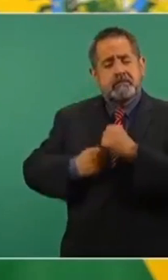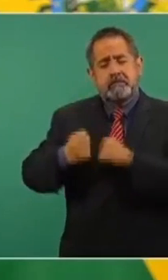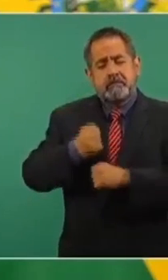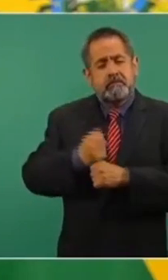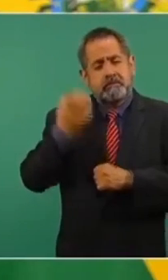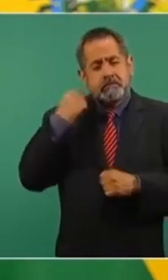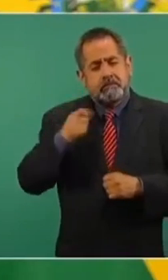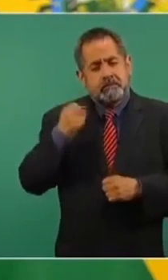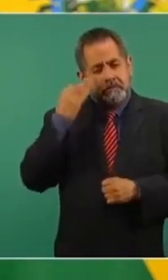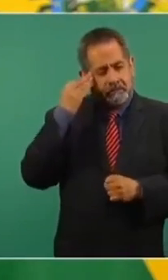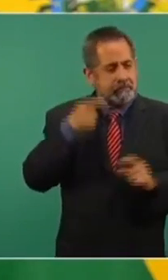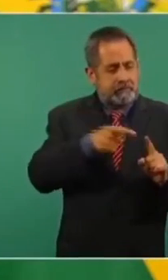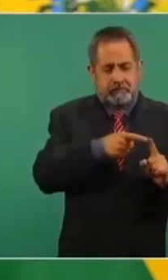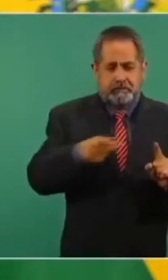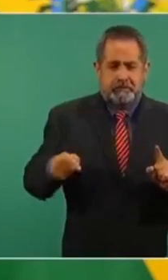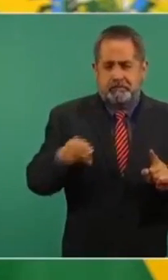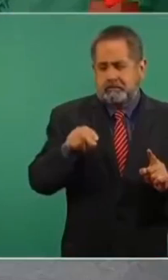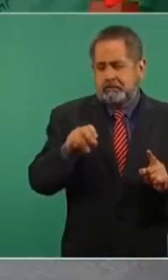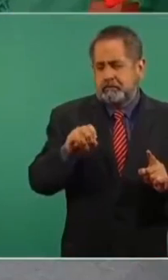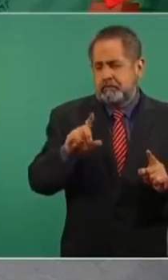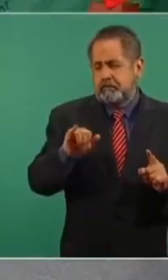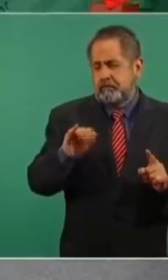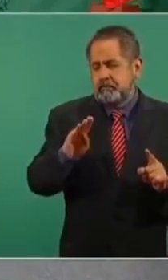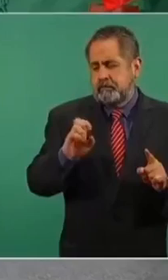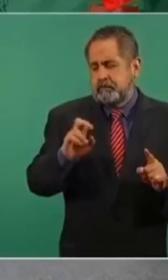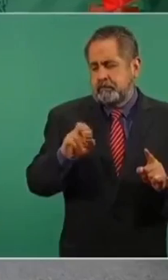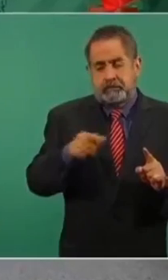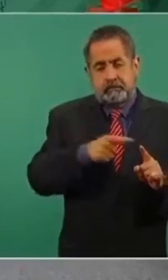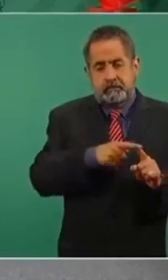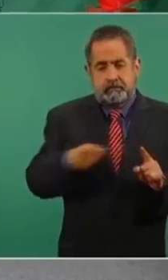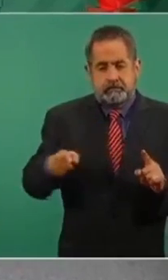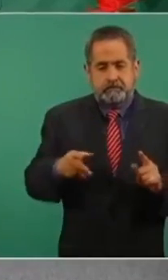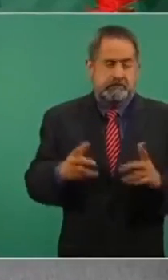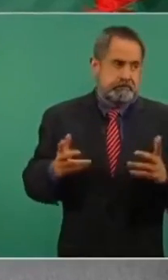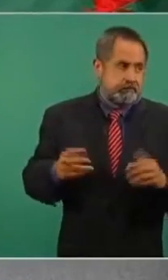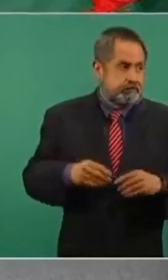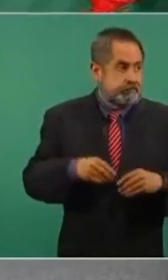en el periodo neoliberal que sí